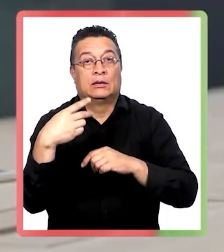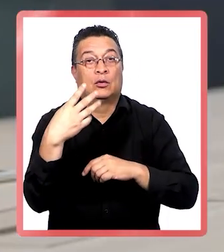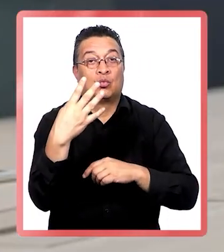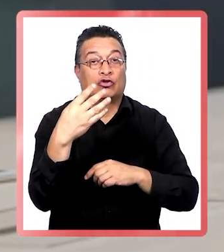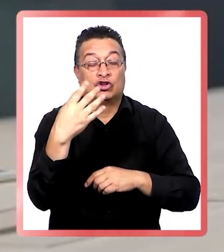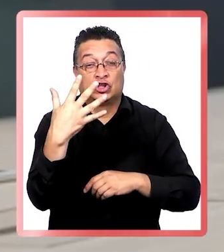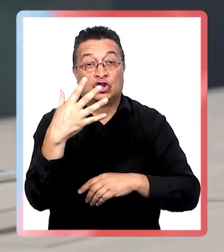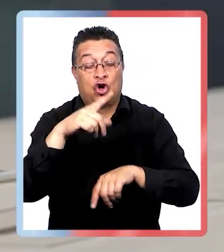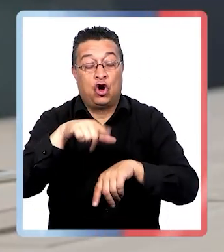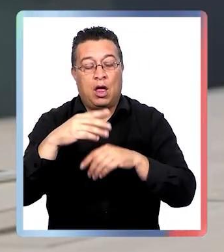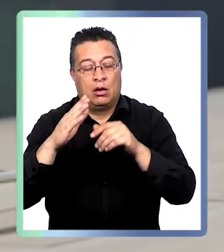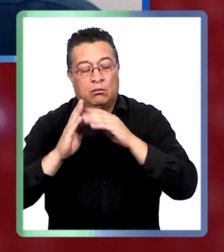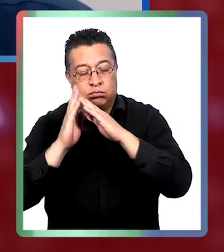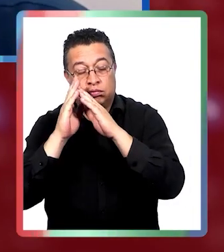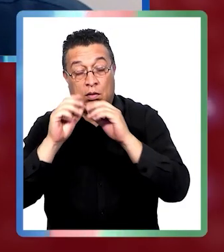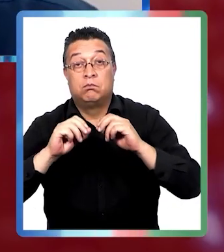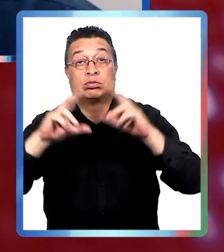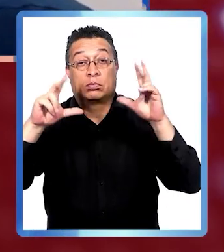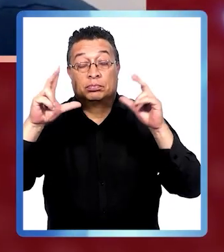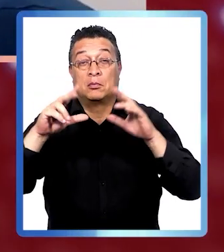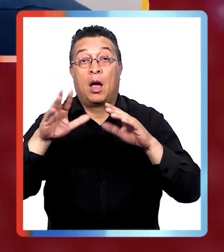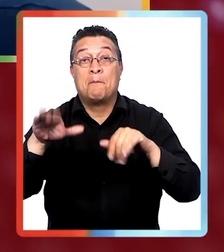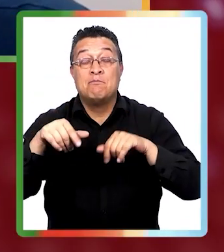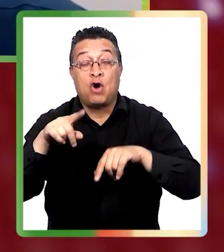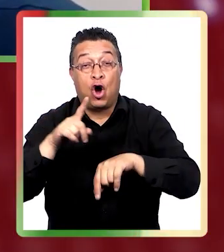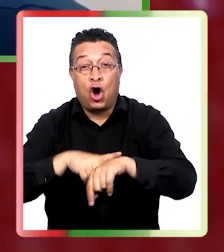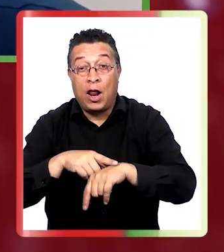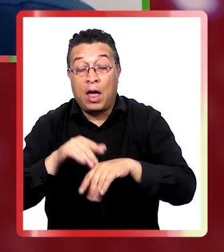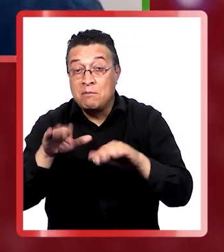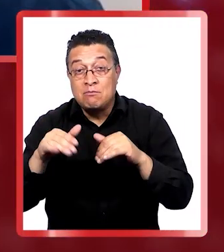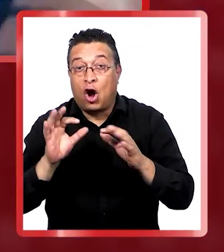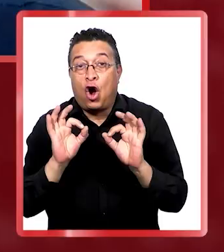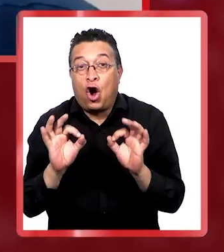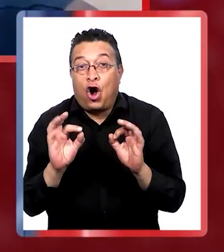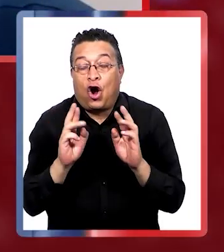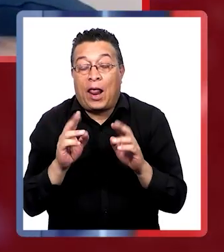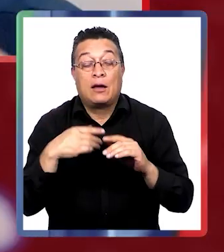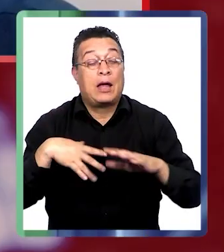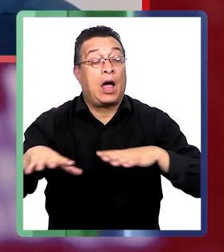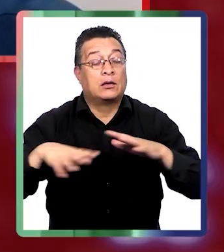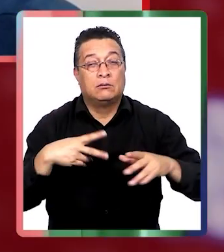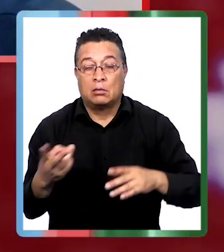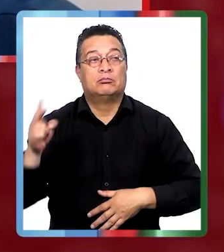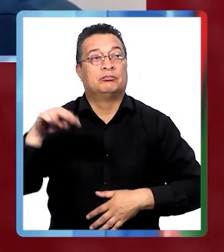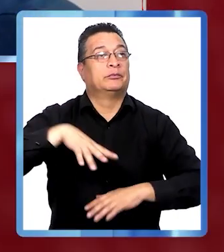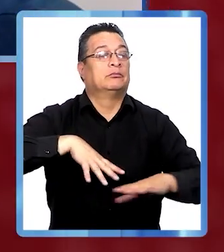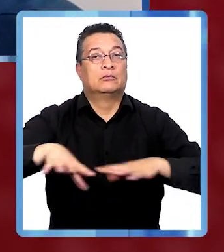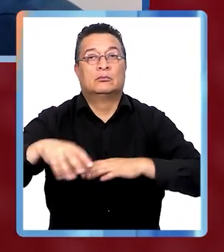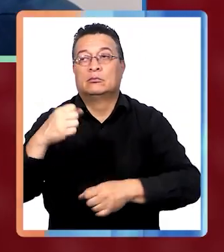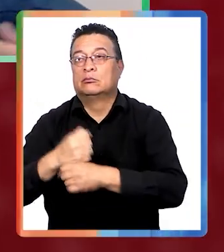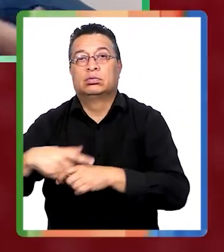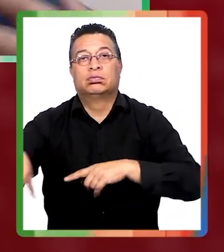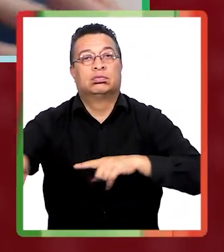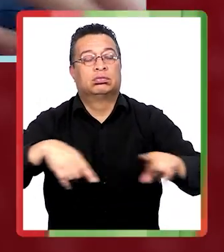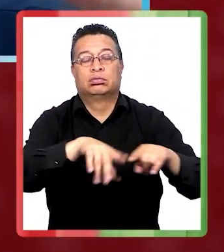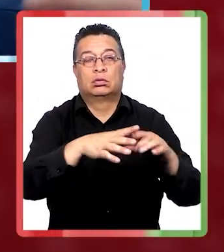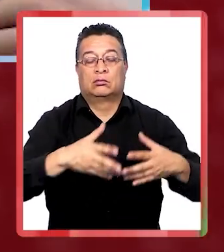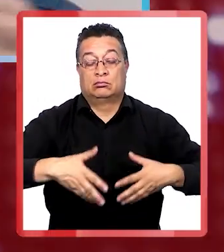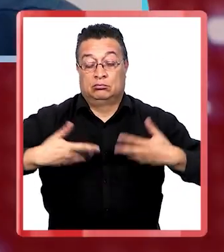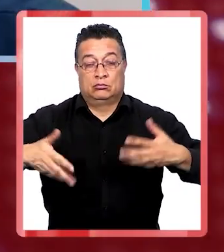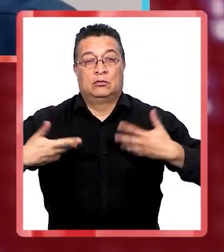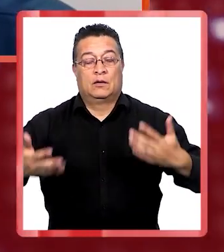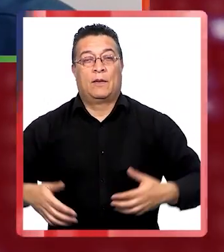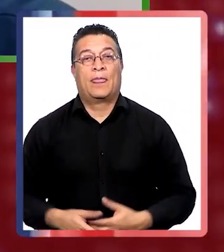y logras dormir 4 o 5 horas, despertarse a la hora lo más probable posible y hacer todas estas actividades que son, digamos,